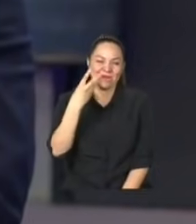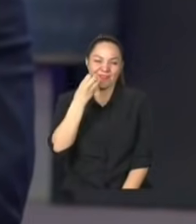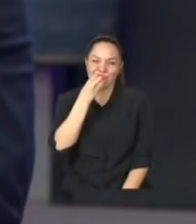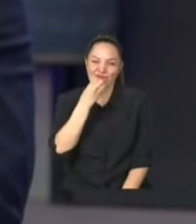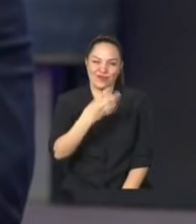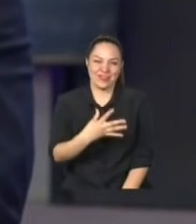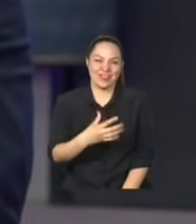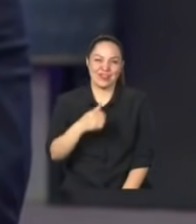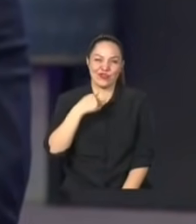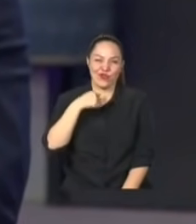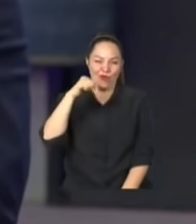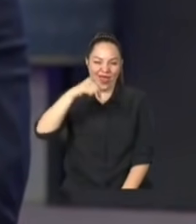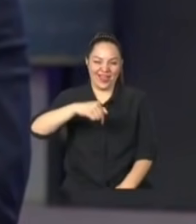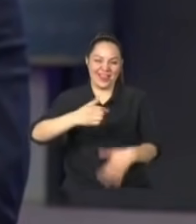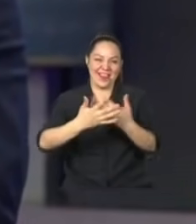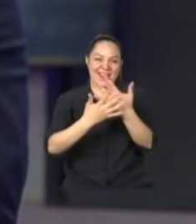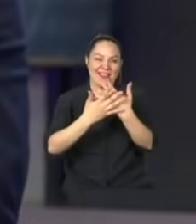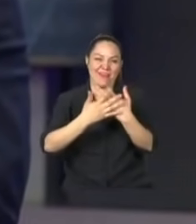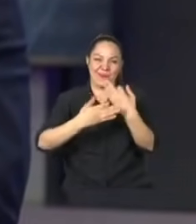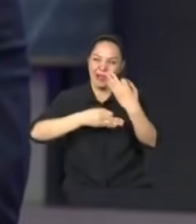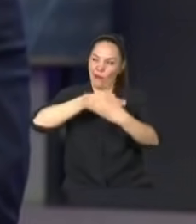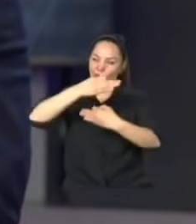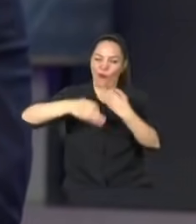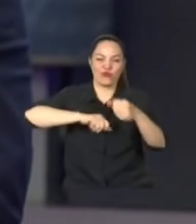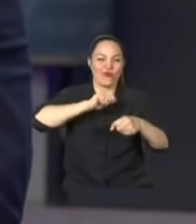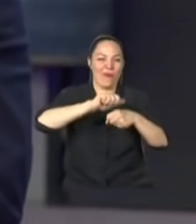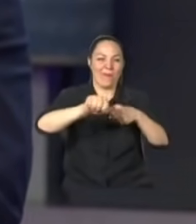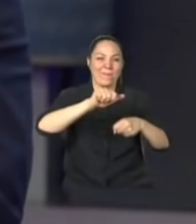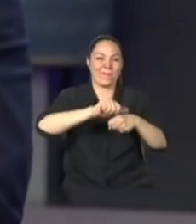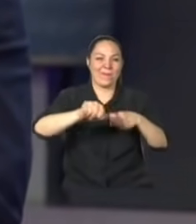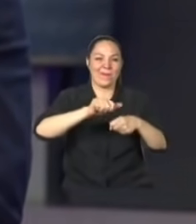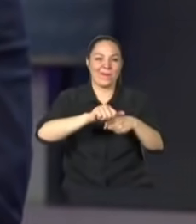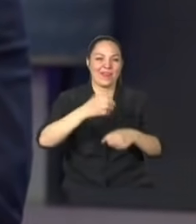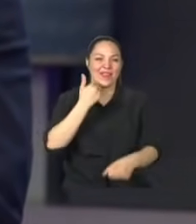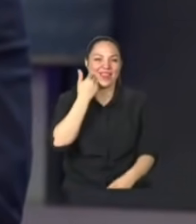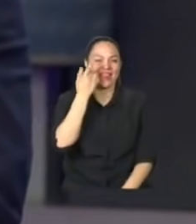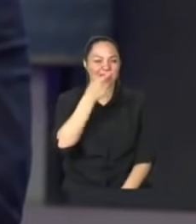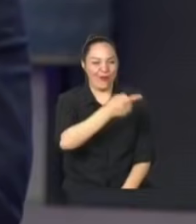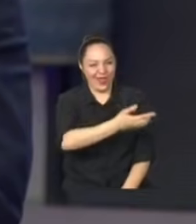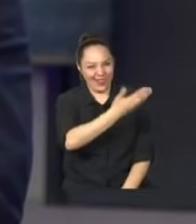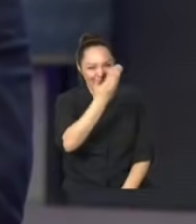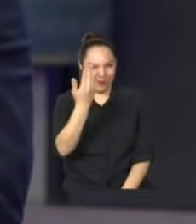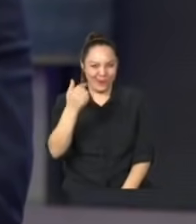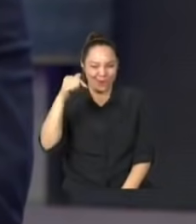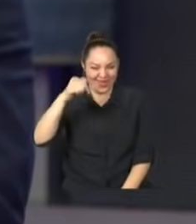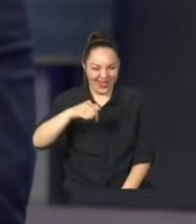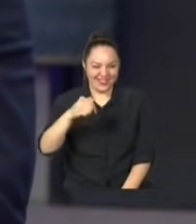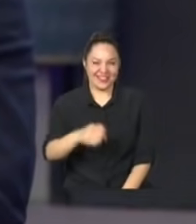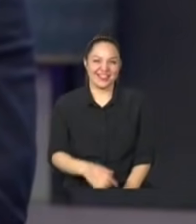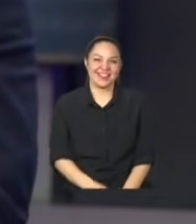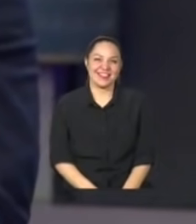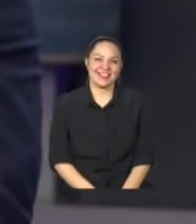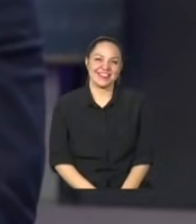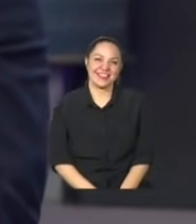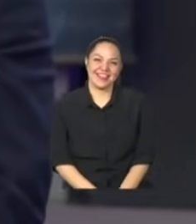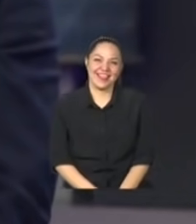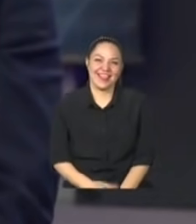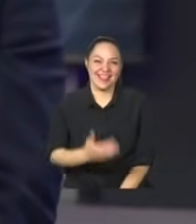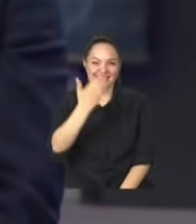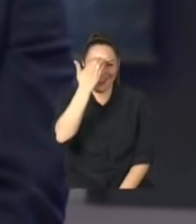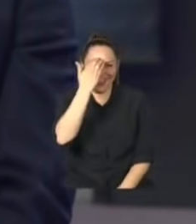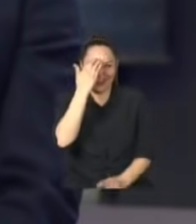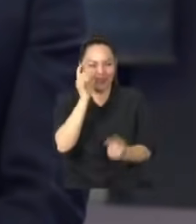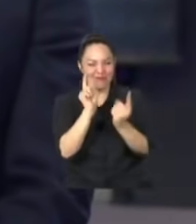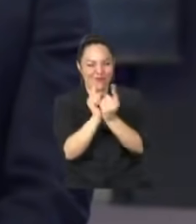Aquí te espero con todos los gastos pagos porque quiero que vengas y que nos conozcamos. Me